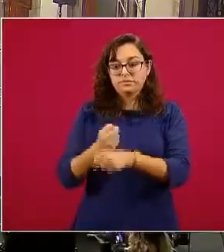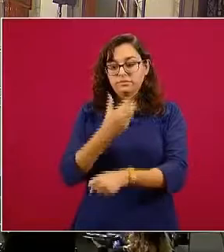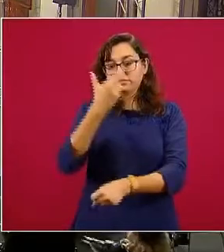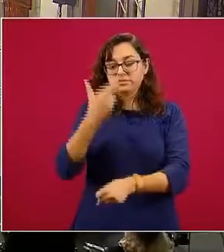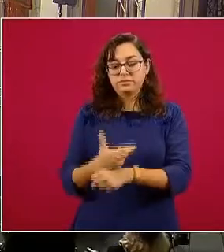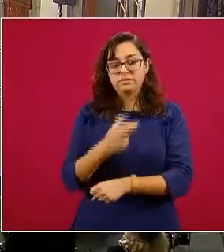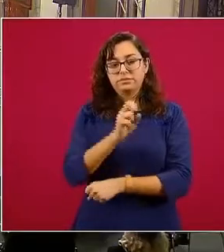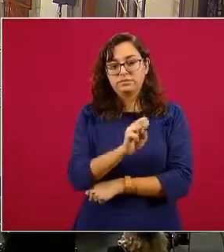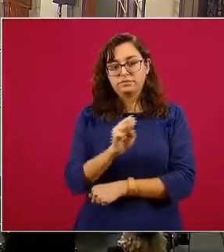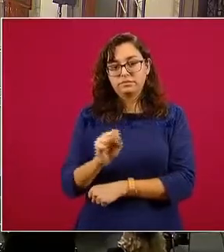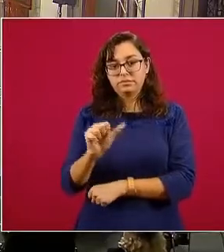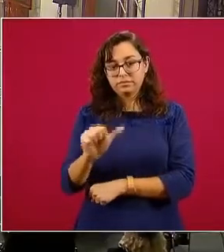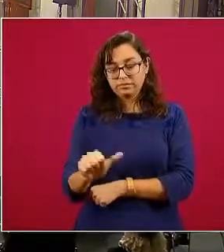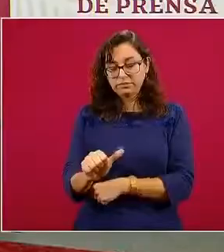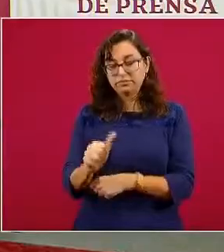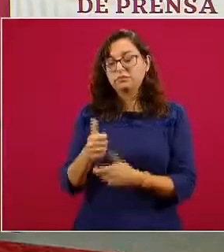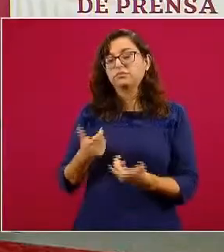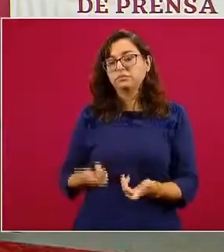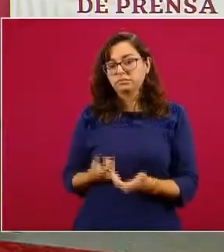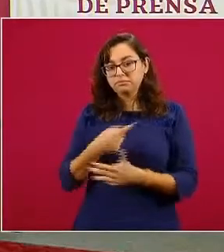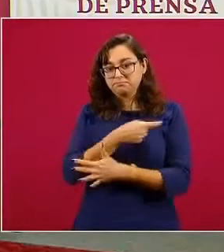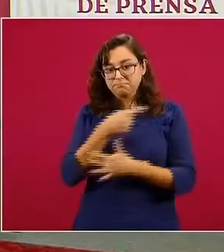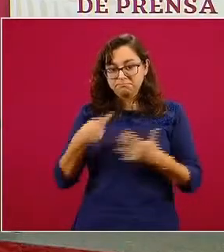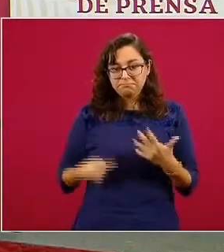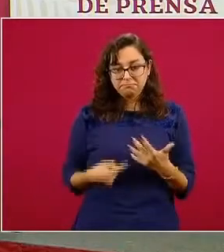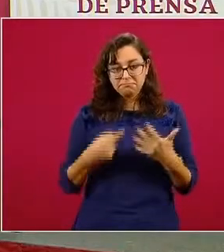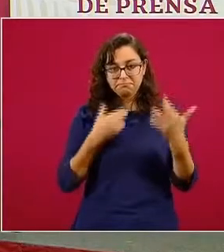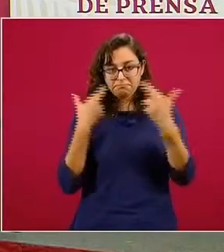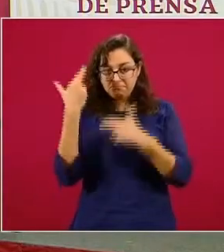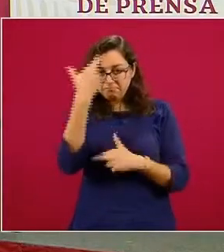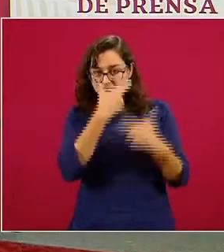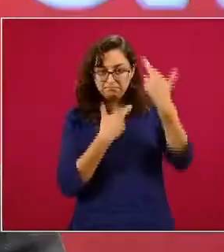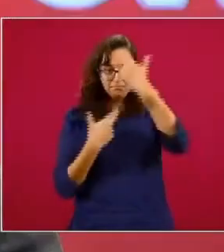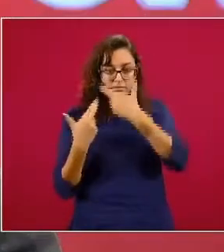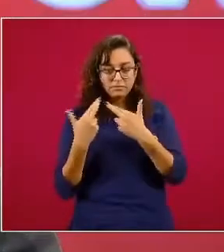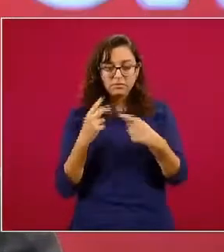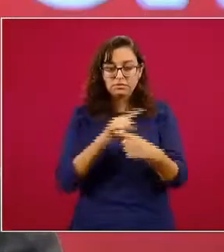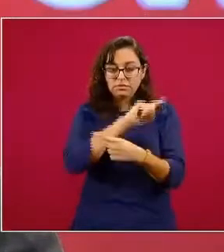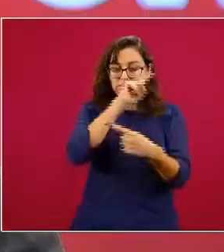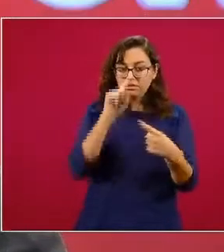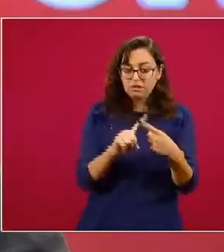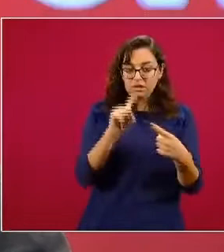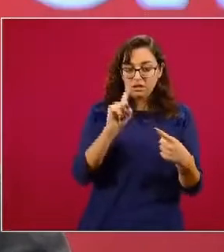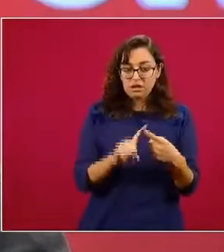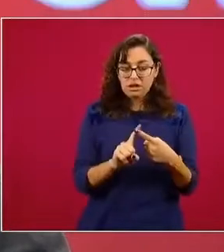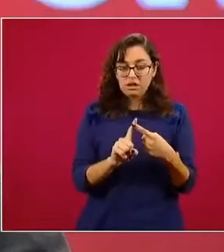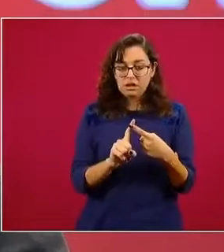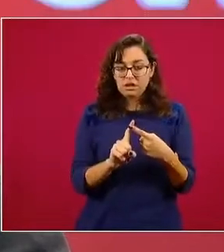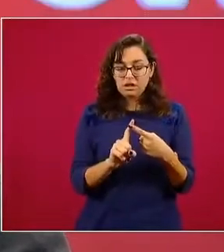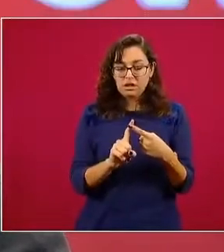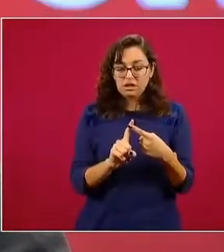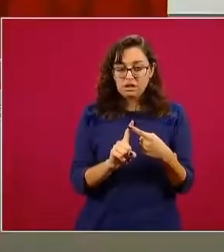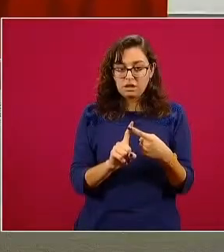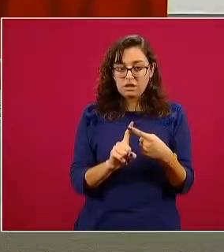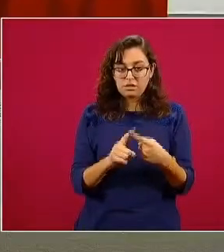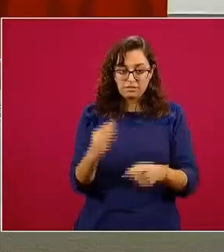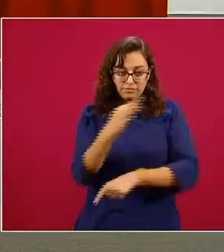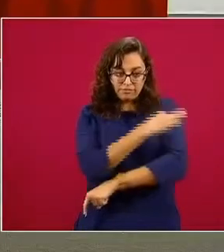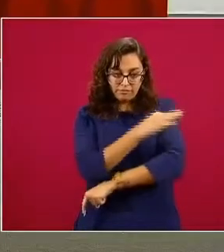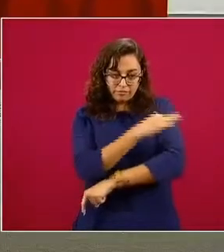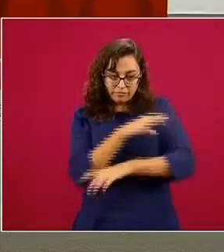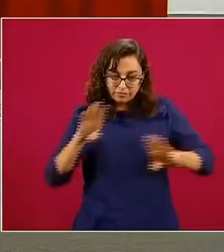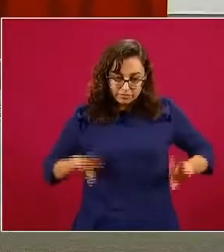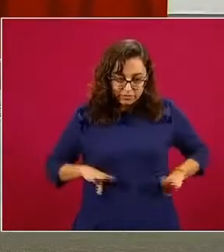Salud, contempla varios aspectos. Uno es el reconocimiento de las propiedades técnicas